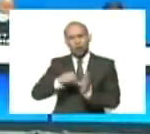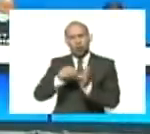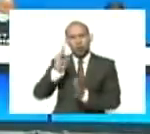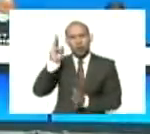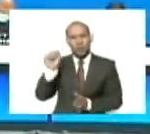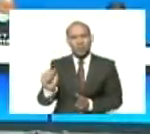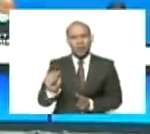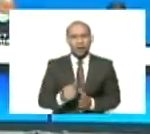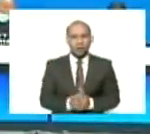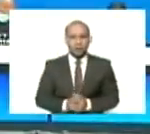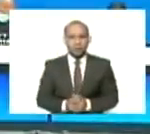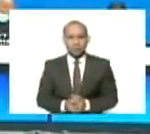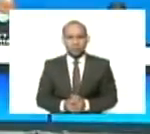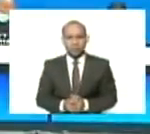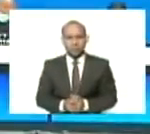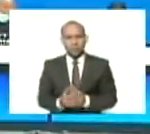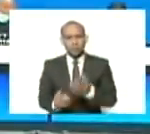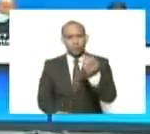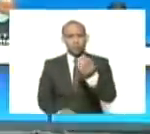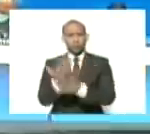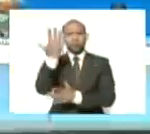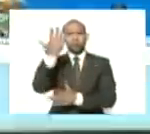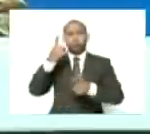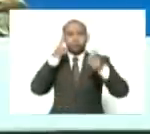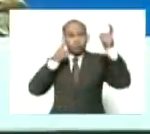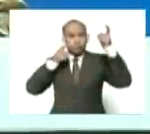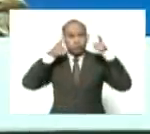Luego, cuando surgió Chávez,